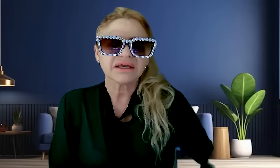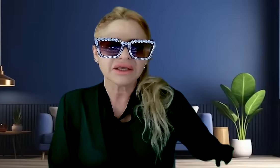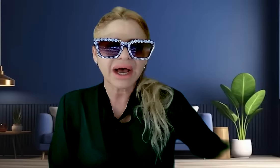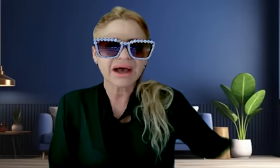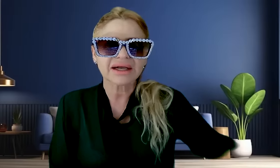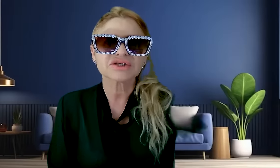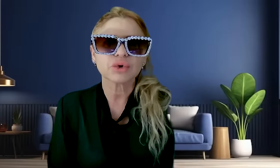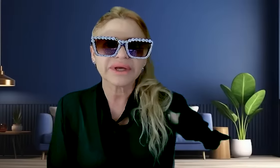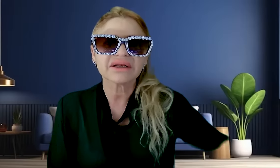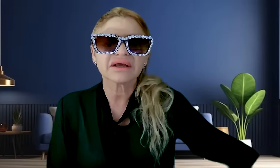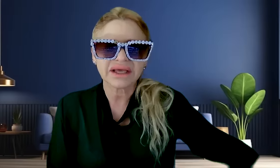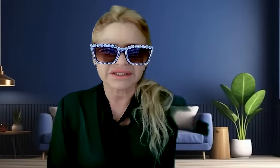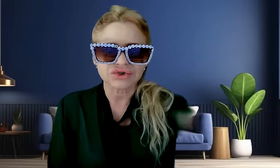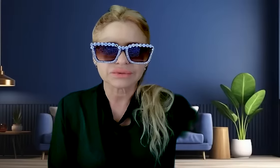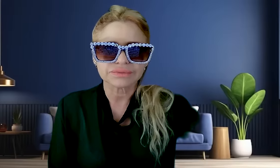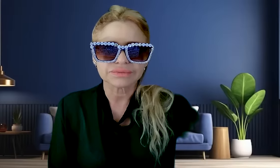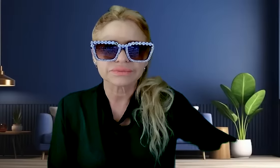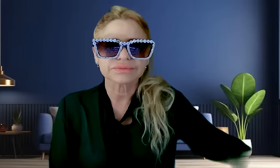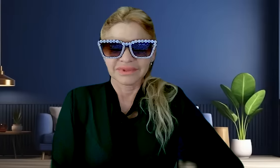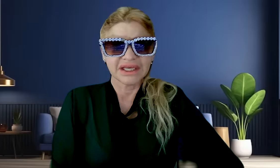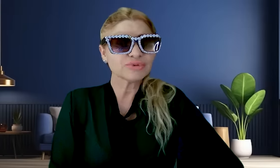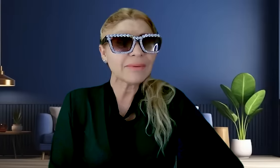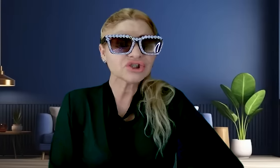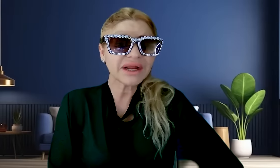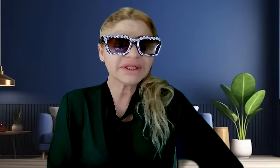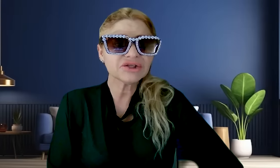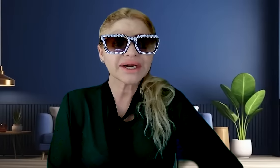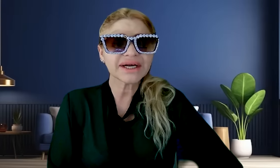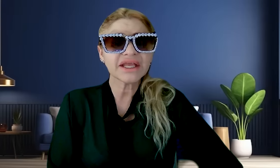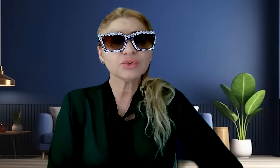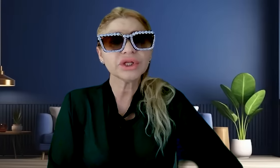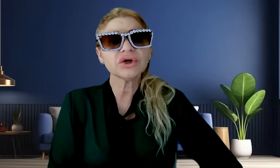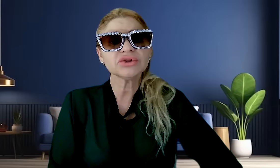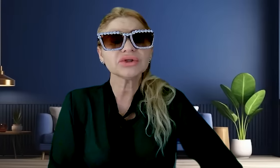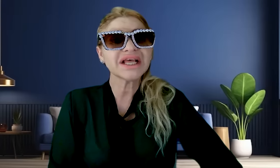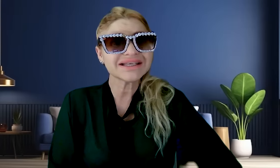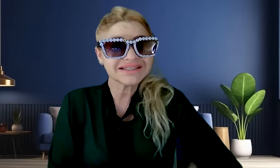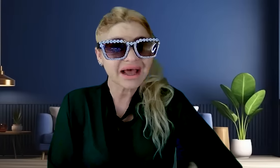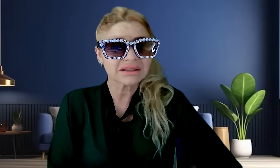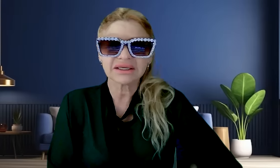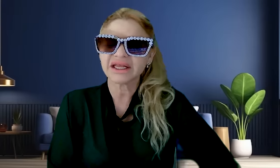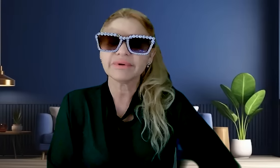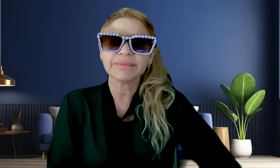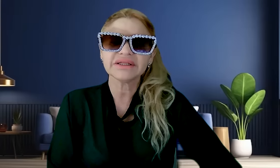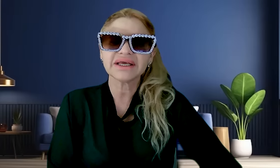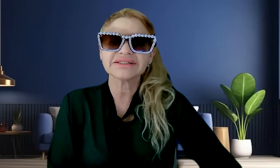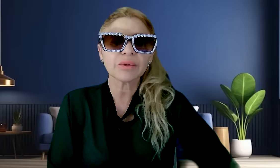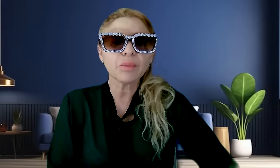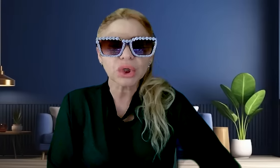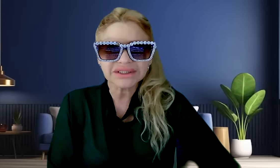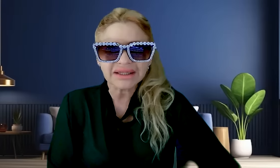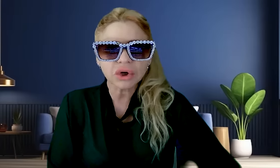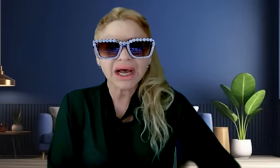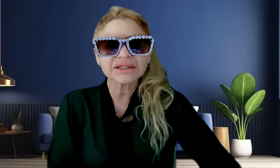él y va a resolver eso. Y nos vamos rapidito a Reino Unido donde ya increíblemente